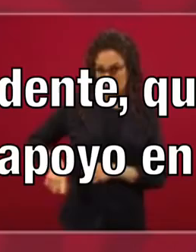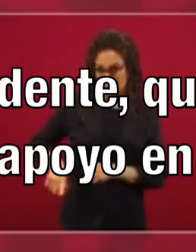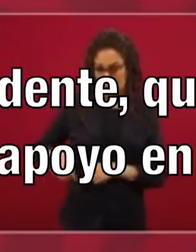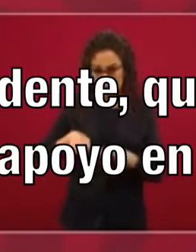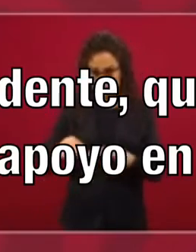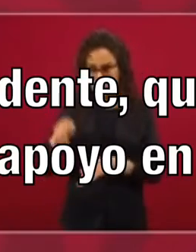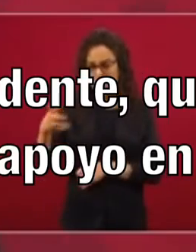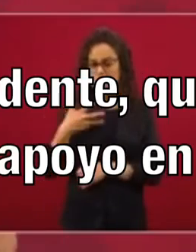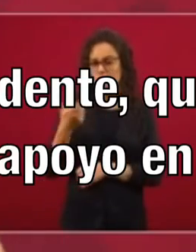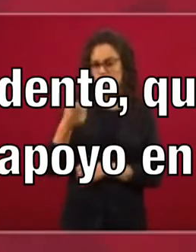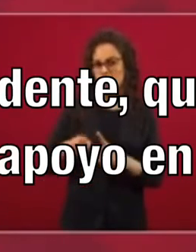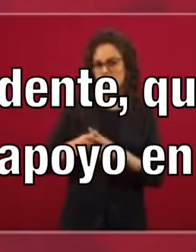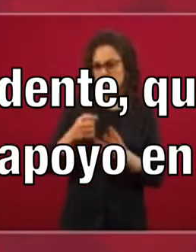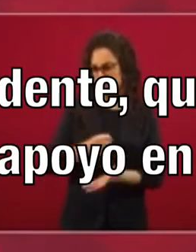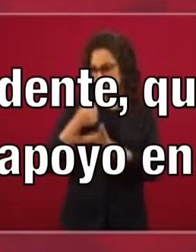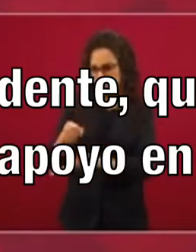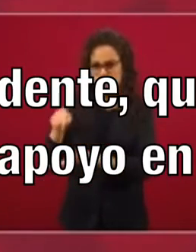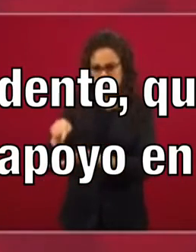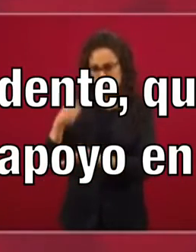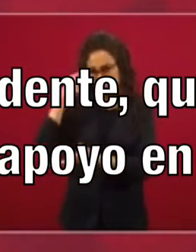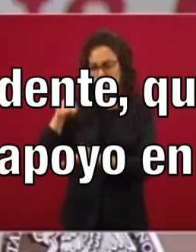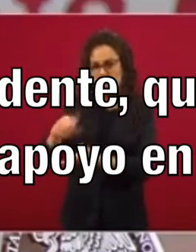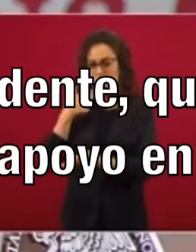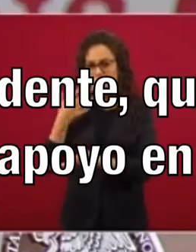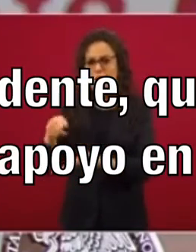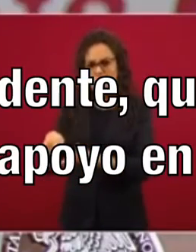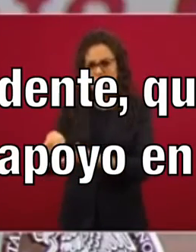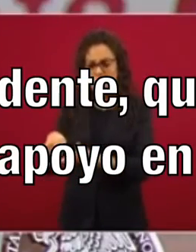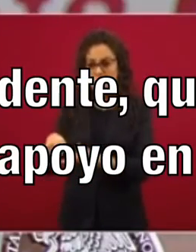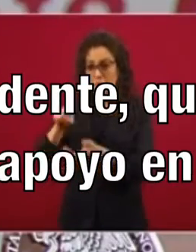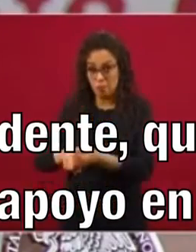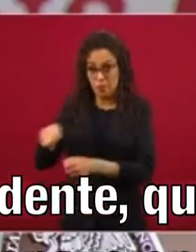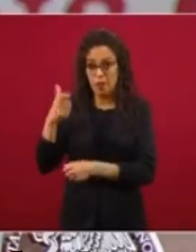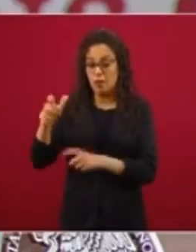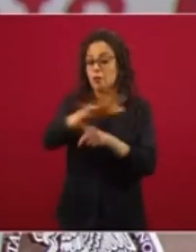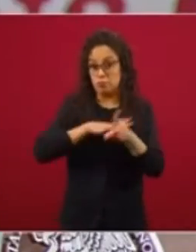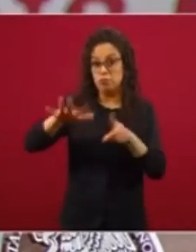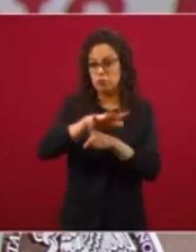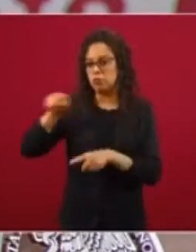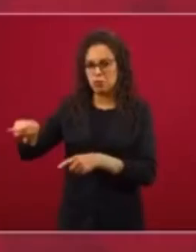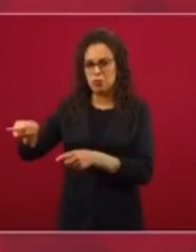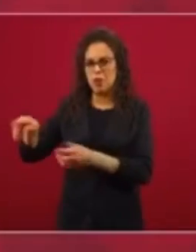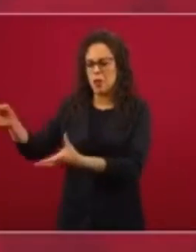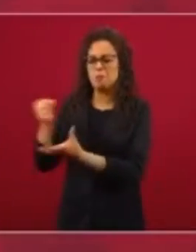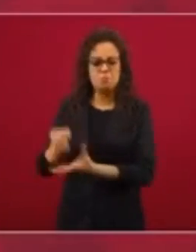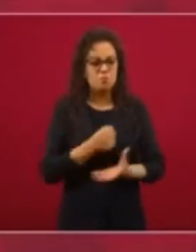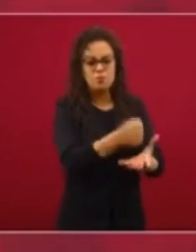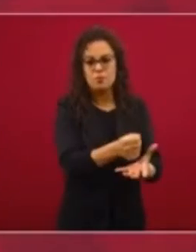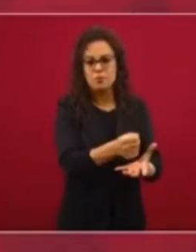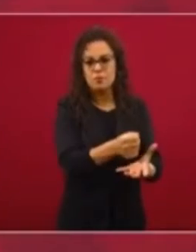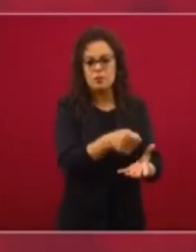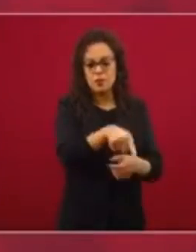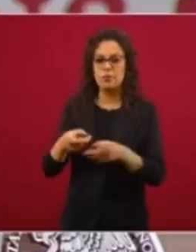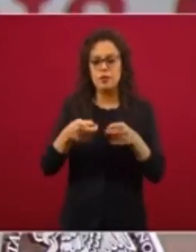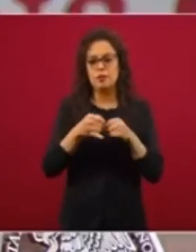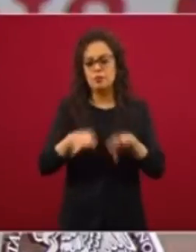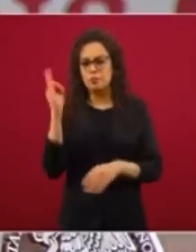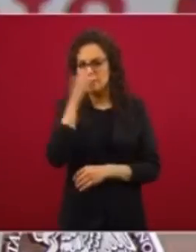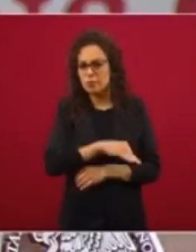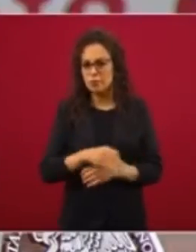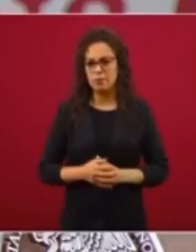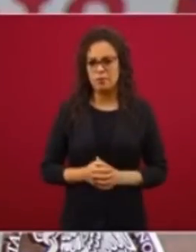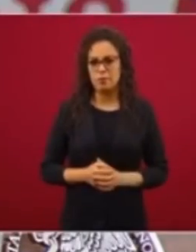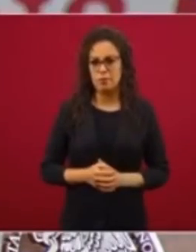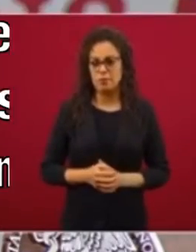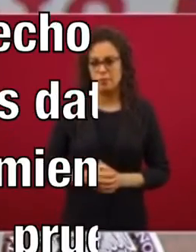presupuesto, que es dinero del pueblo, destina esos recursos para desinformar? No